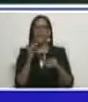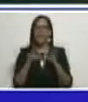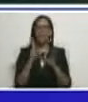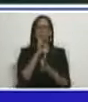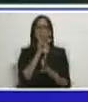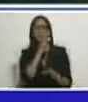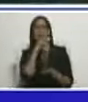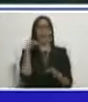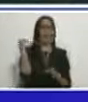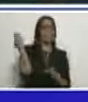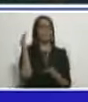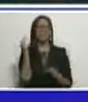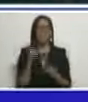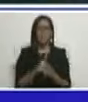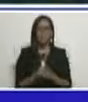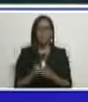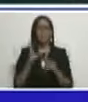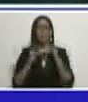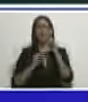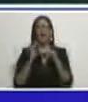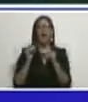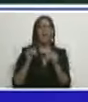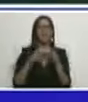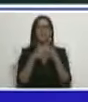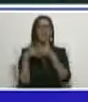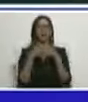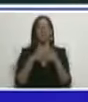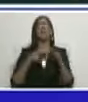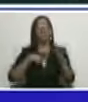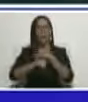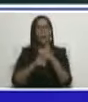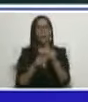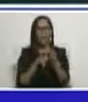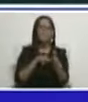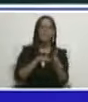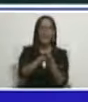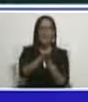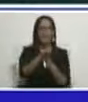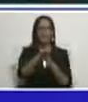apellidos, digan lo que diga el imperialismo, lo que vamos es para adelante.